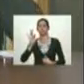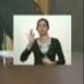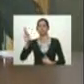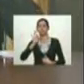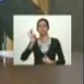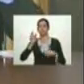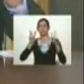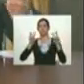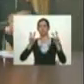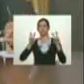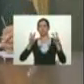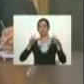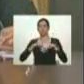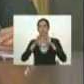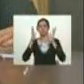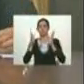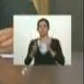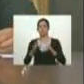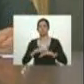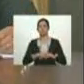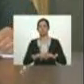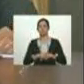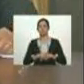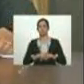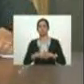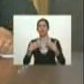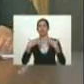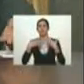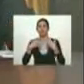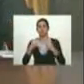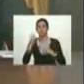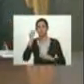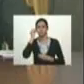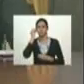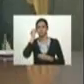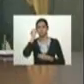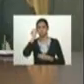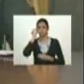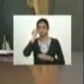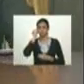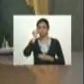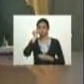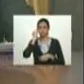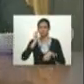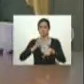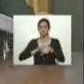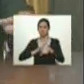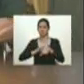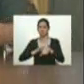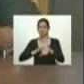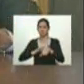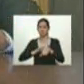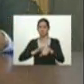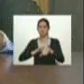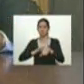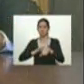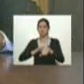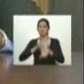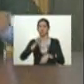nueva ministra del poder popular para la salud se trata de la doctora